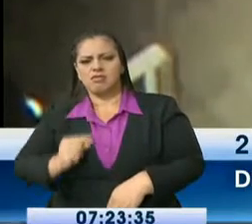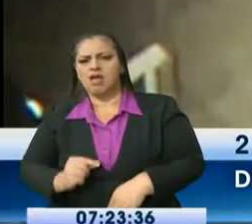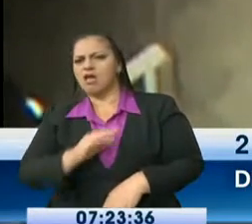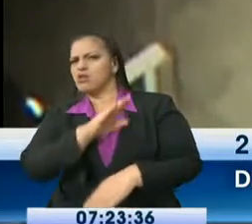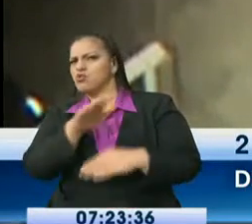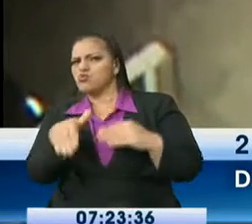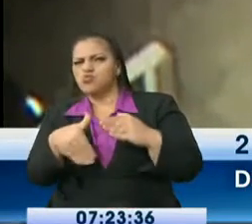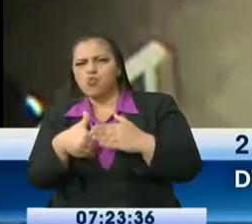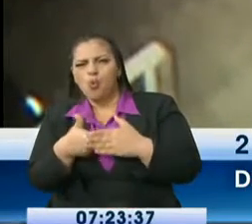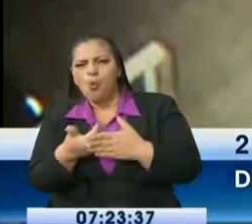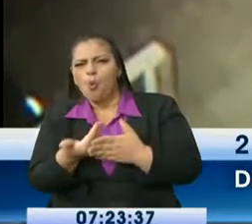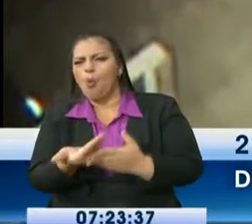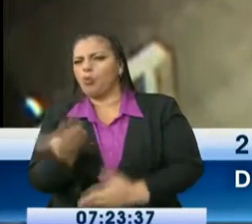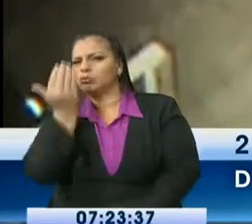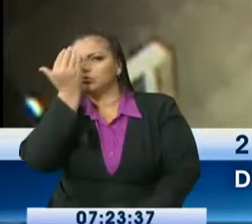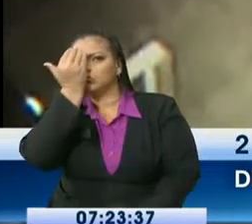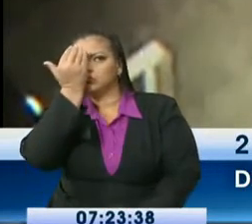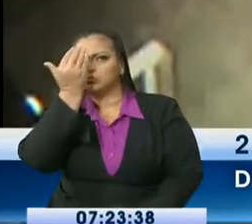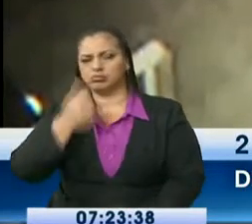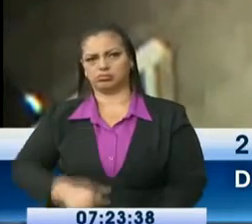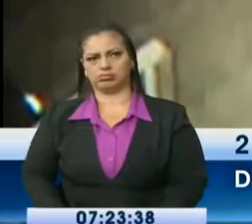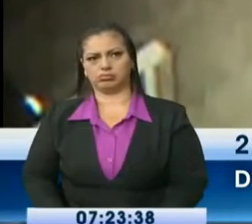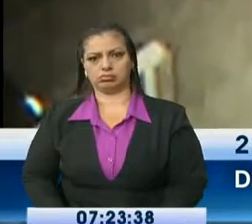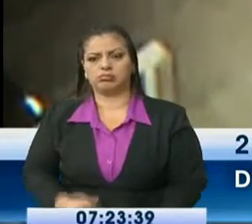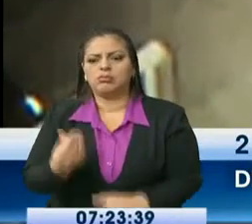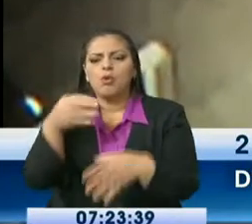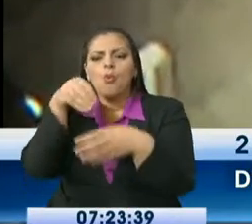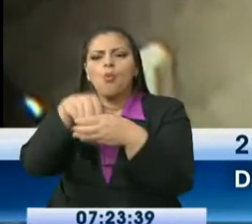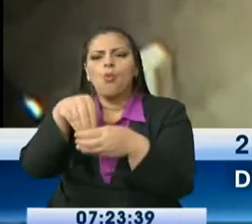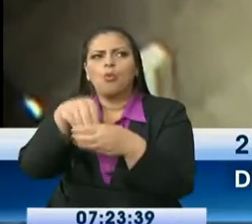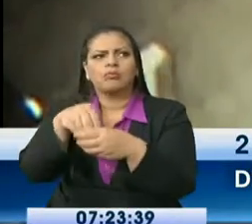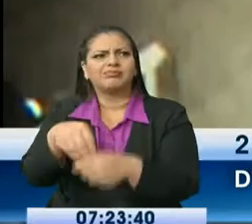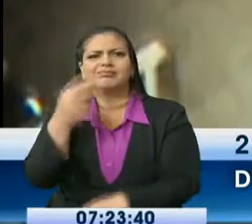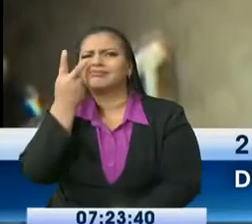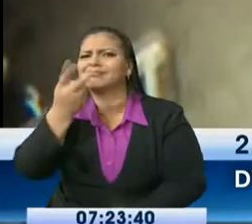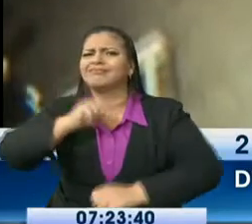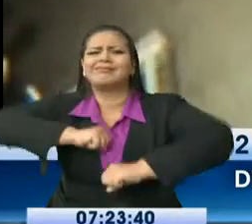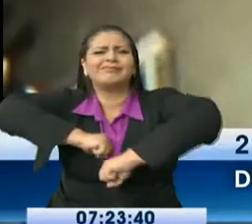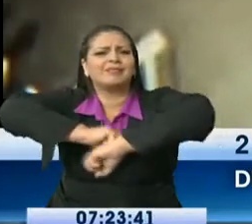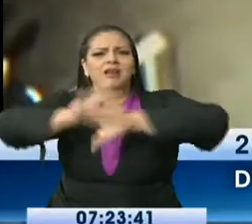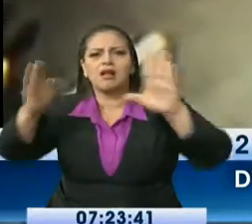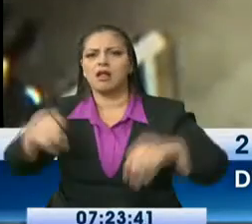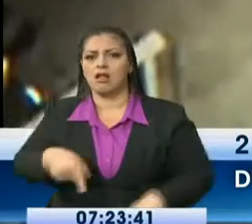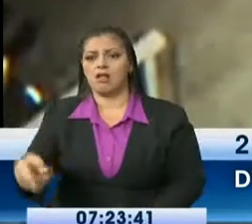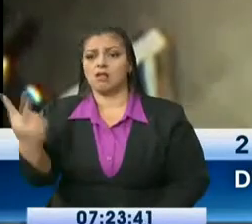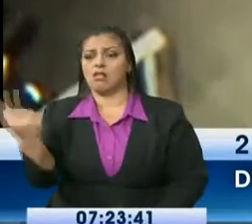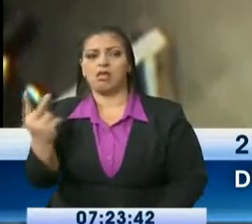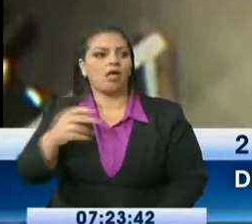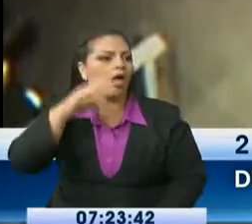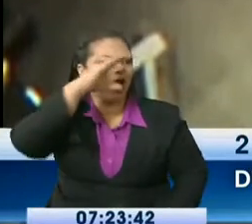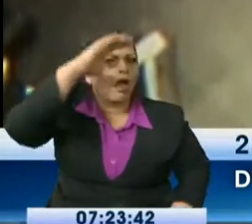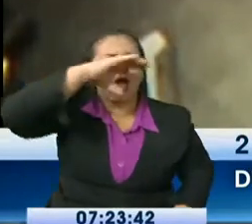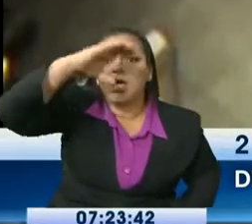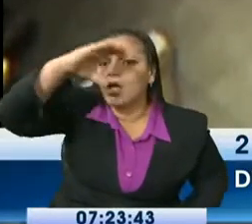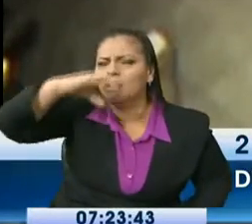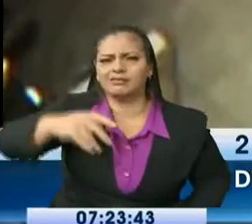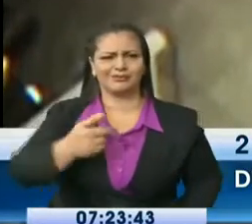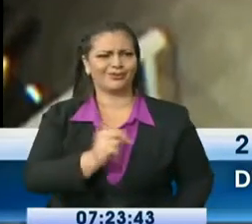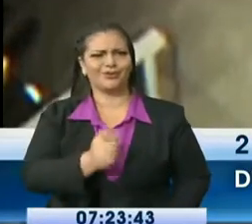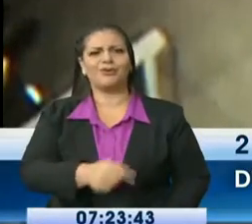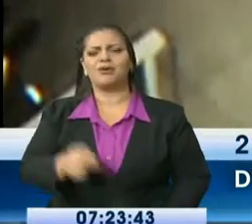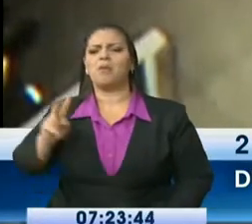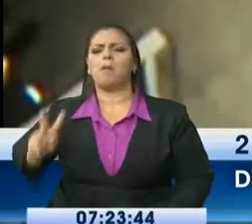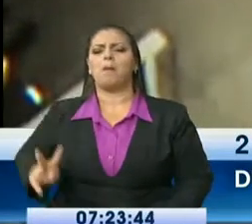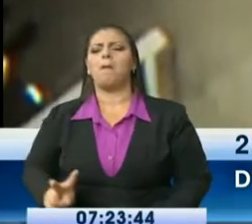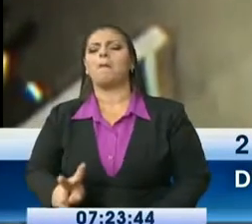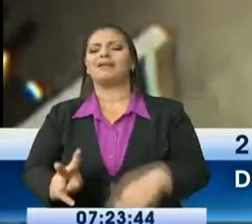pequeña que tenemos, donde ponemos la plata de la venta del día. Se ven en los videos claritos, o sea, clarito. Además, no sería el primer atraco que padecen en el que los